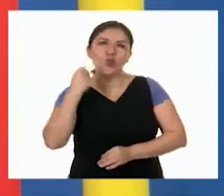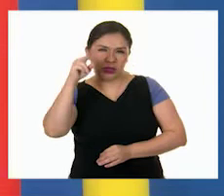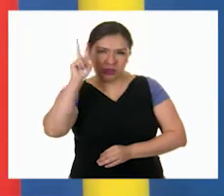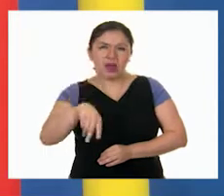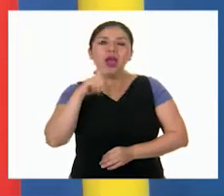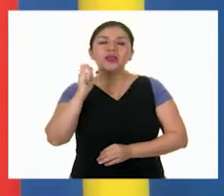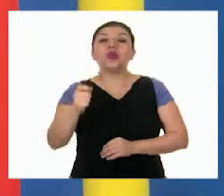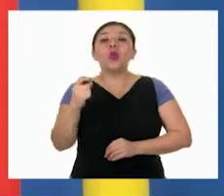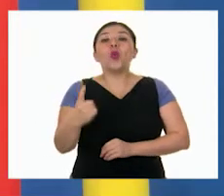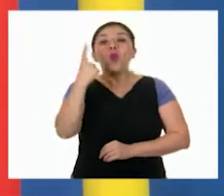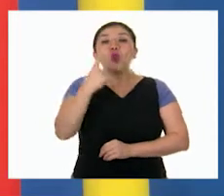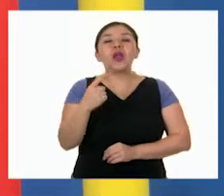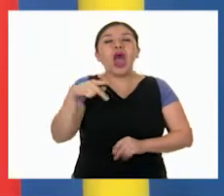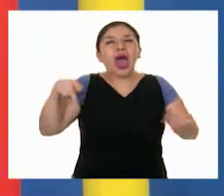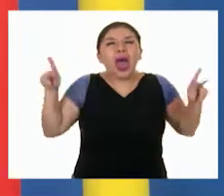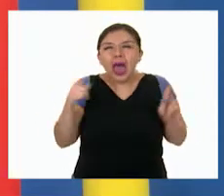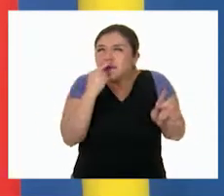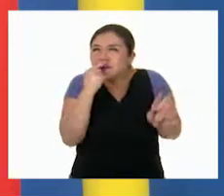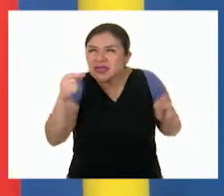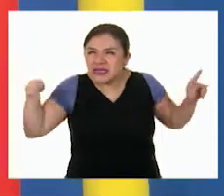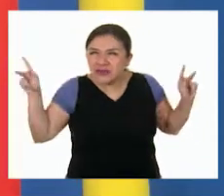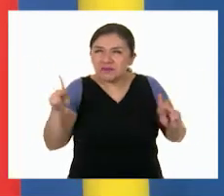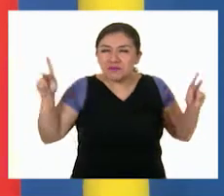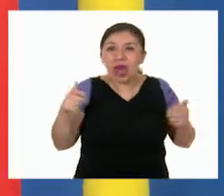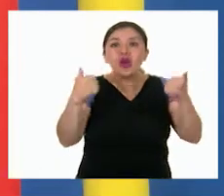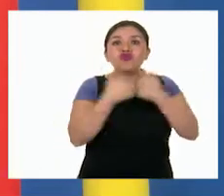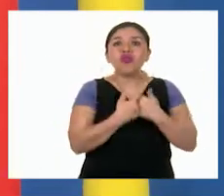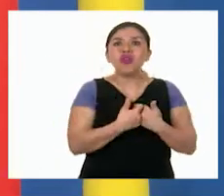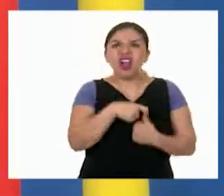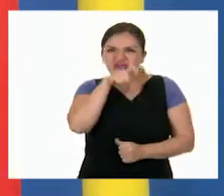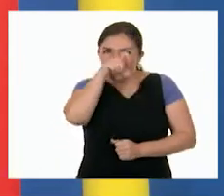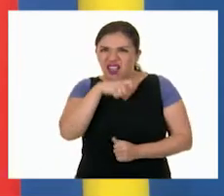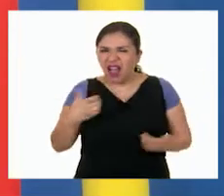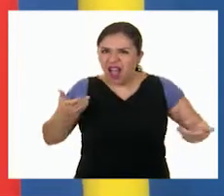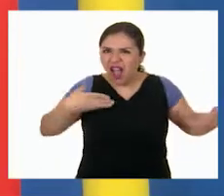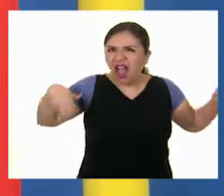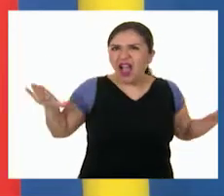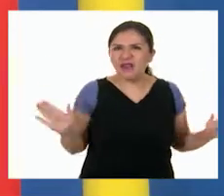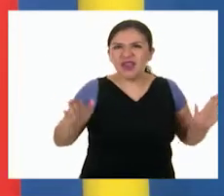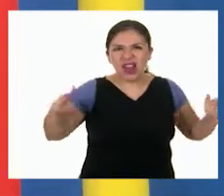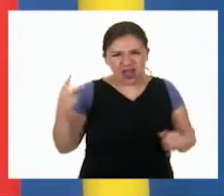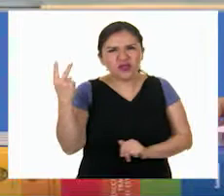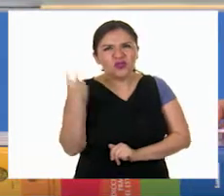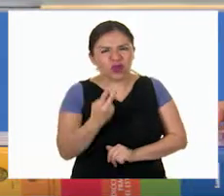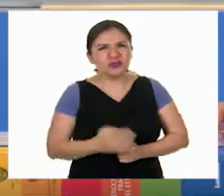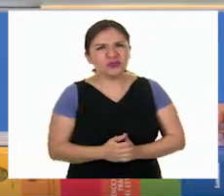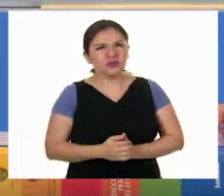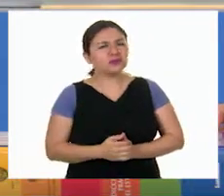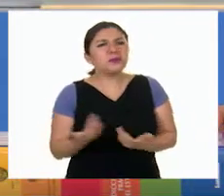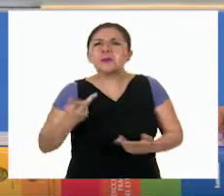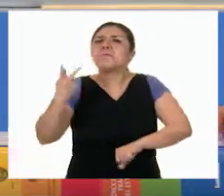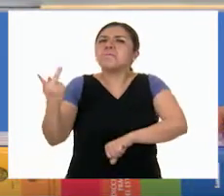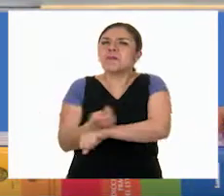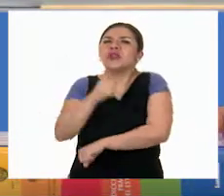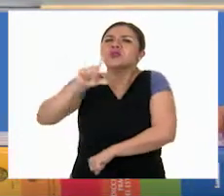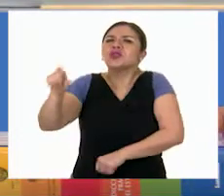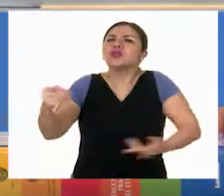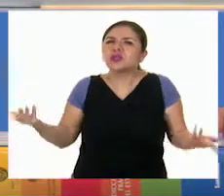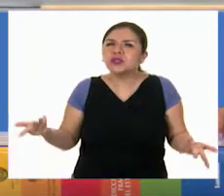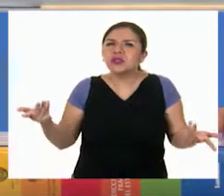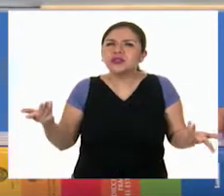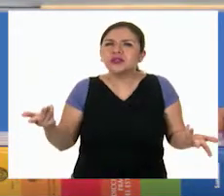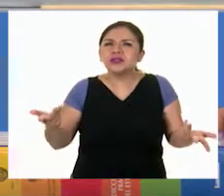Era sobre una avispa y un gavilán. Sí era una avispa y un gavilán. ¿Sí? Pero ¿y qué pasaba con la avispa y